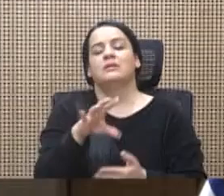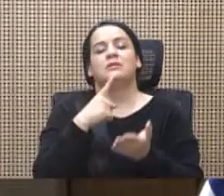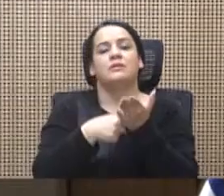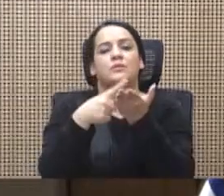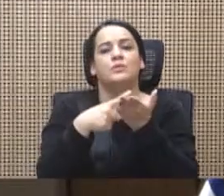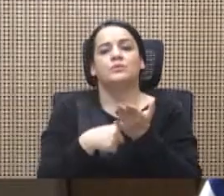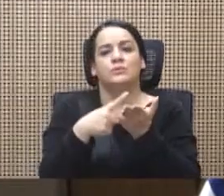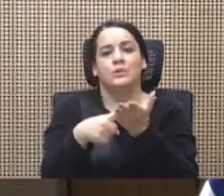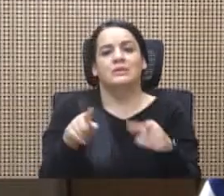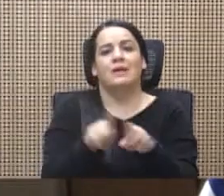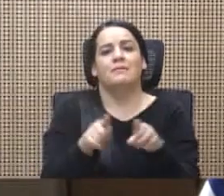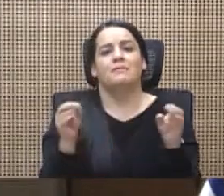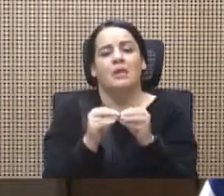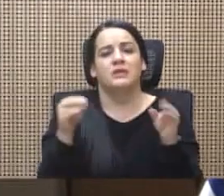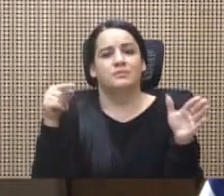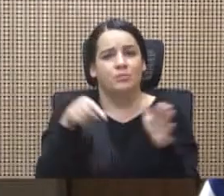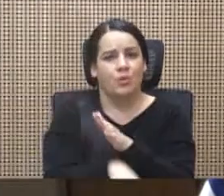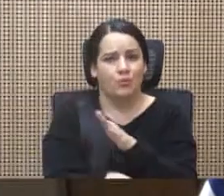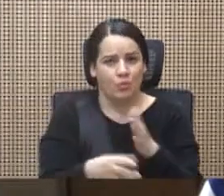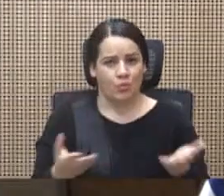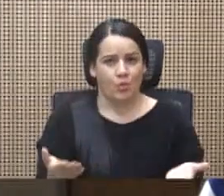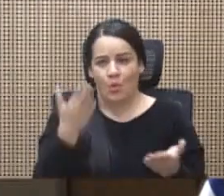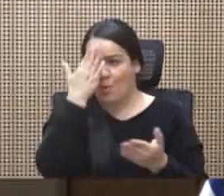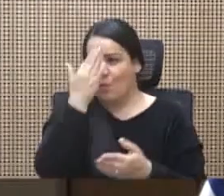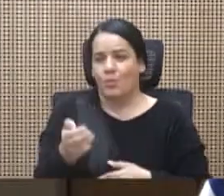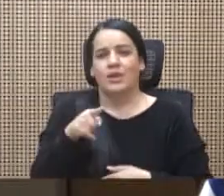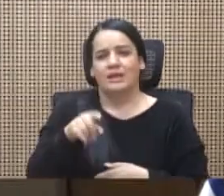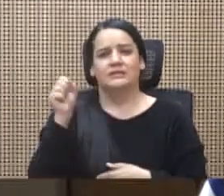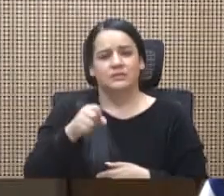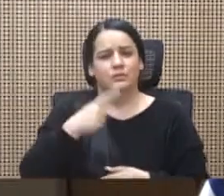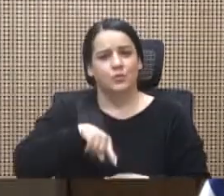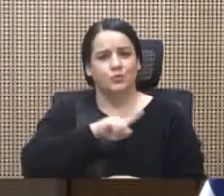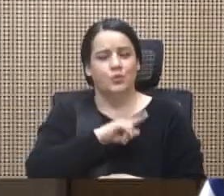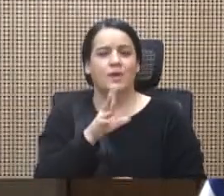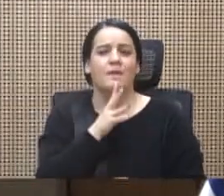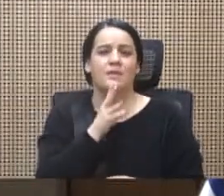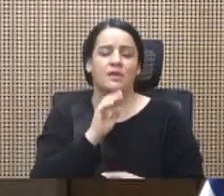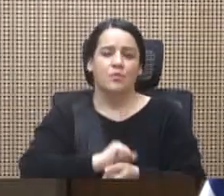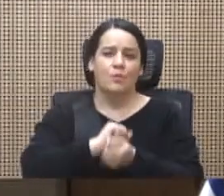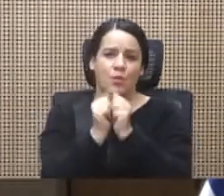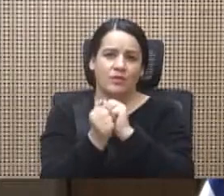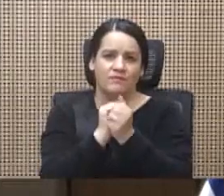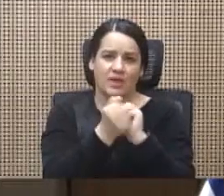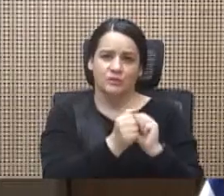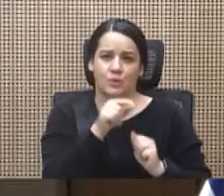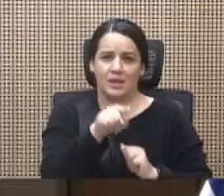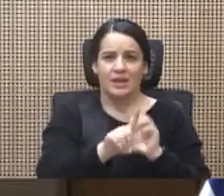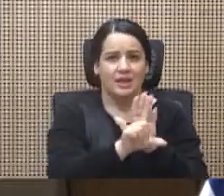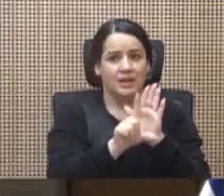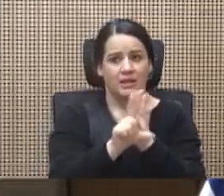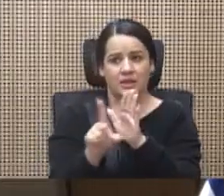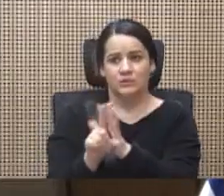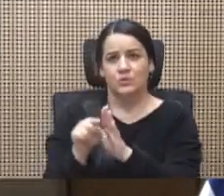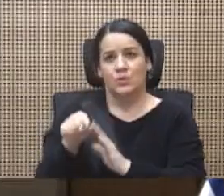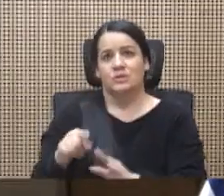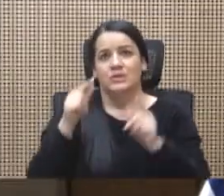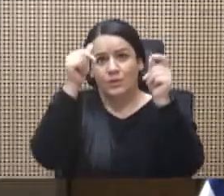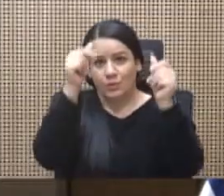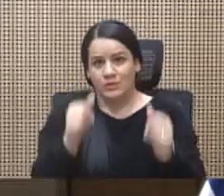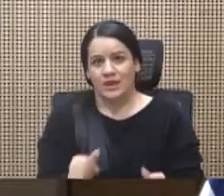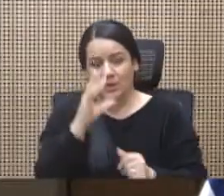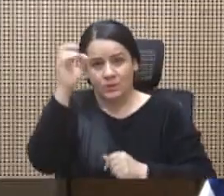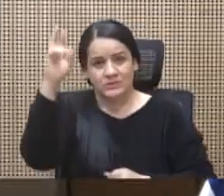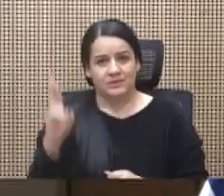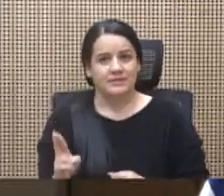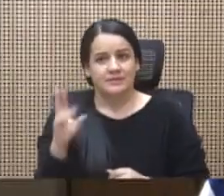incluso más profunda Porque ahí sí estamos hablando de modificaciones a la legislación tributaria costarricense